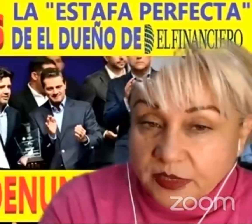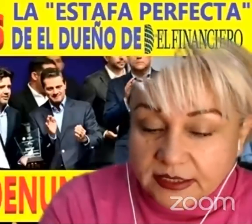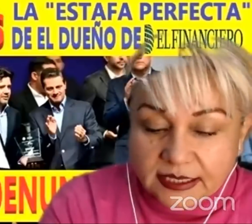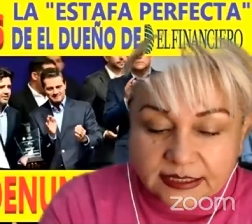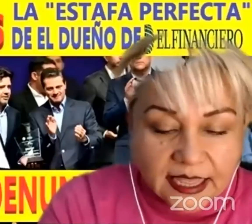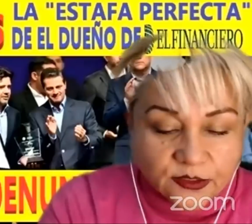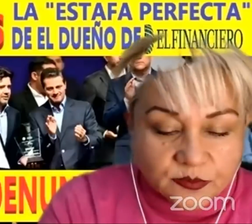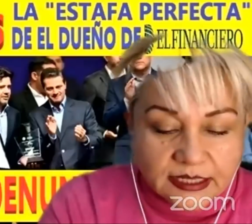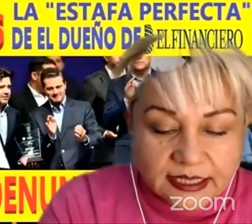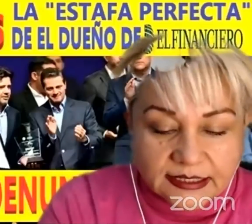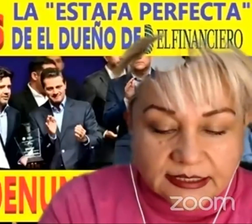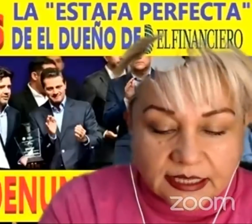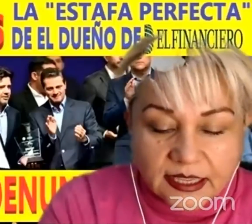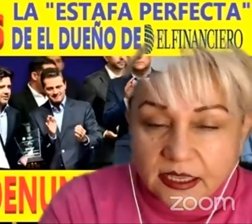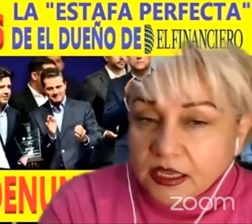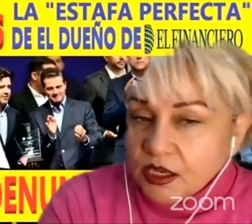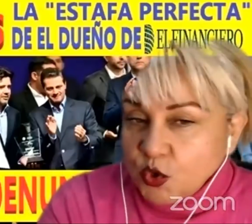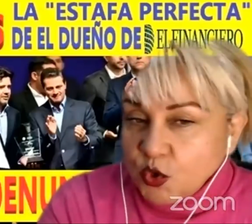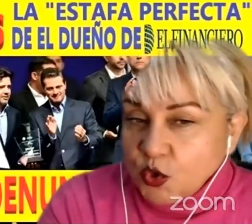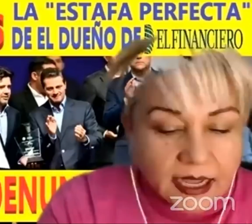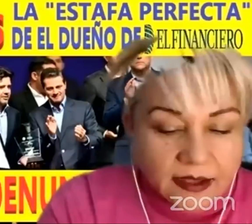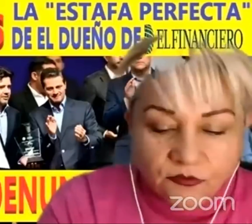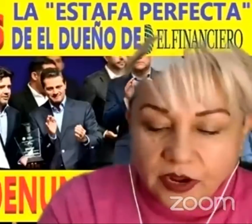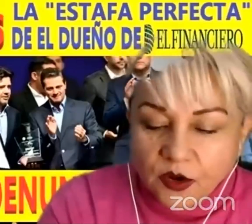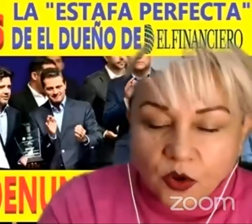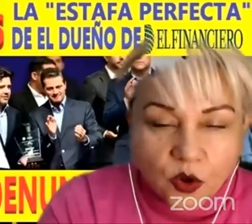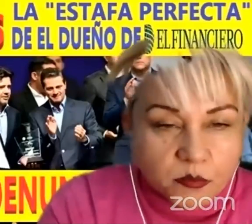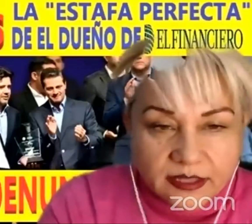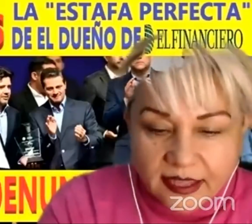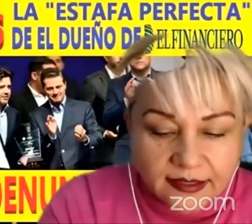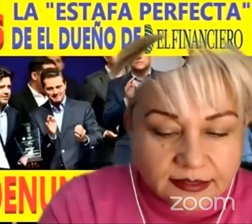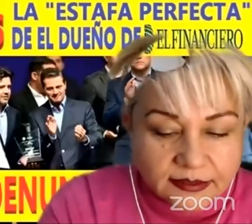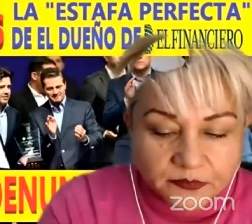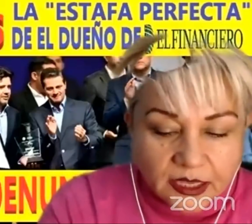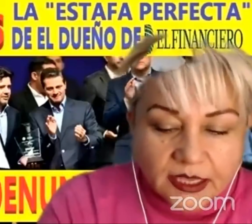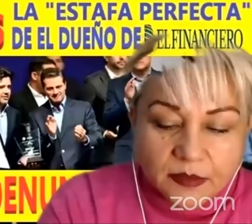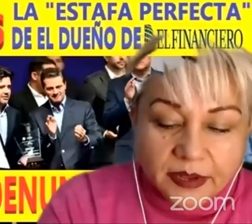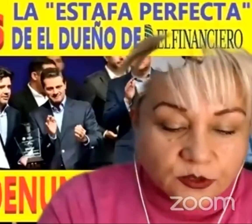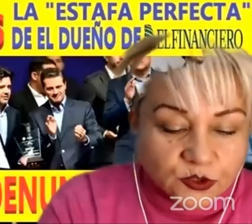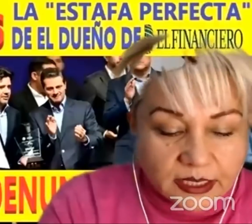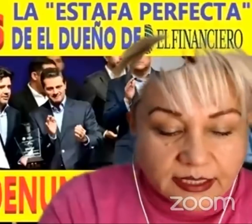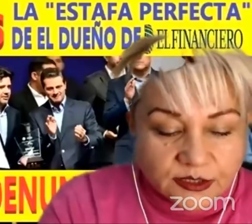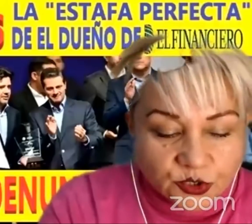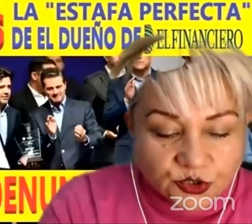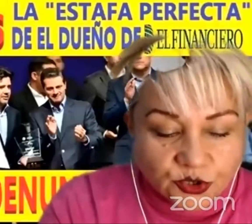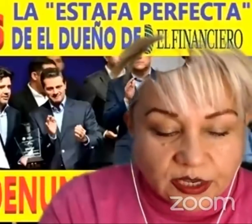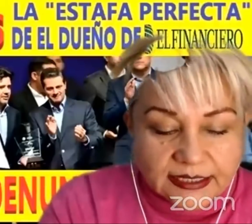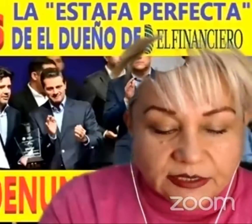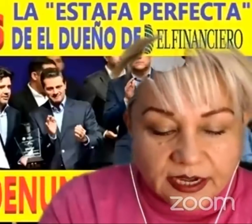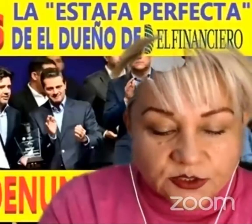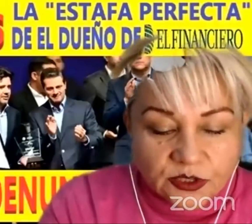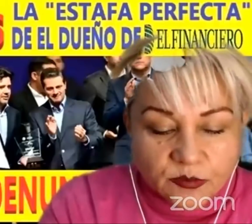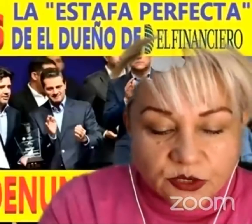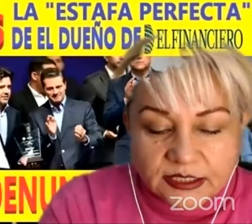de 2013 a 2017 nunca fueron completadas. Y para 2018,